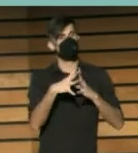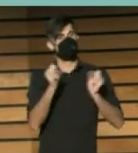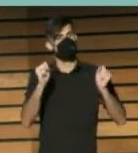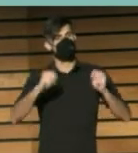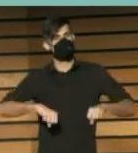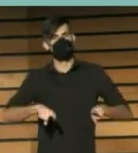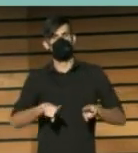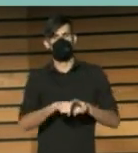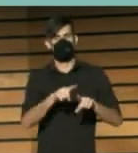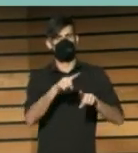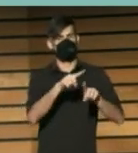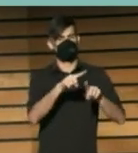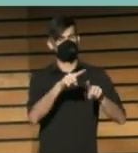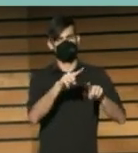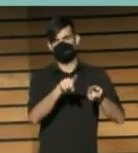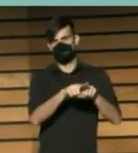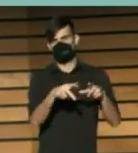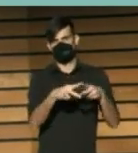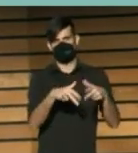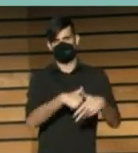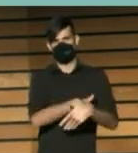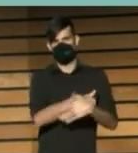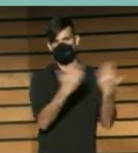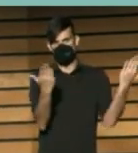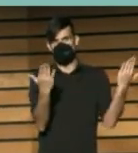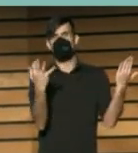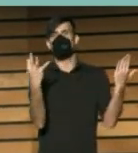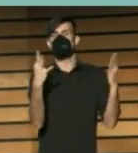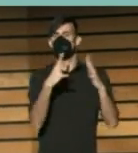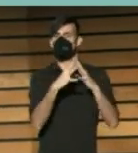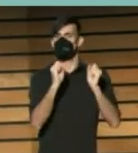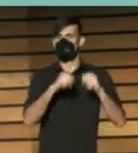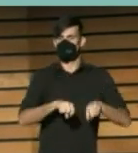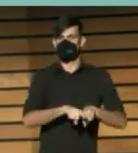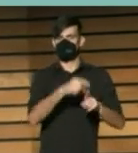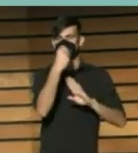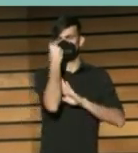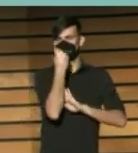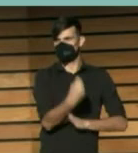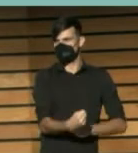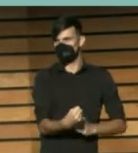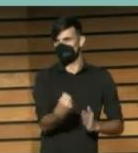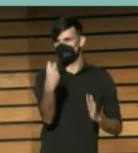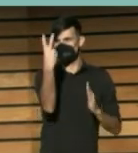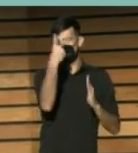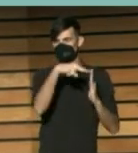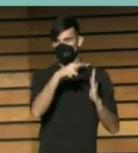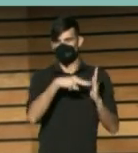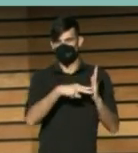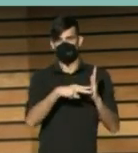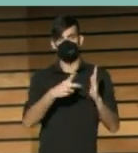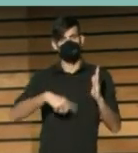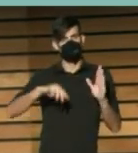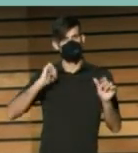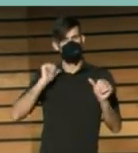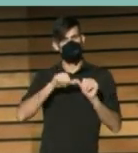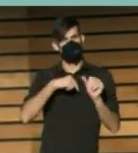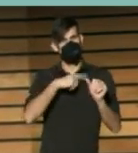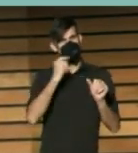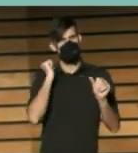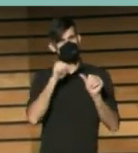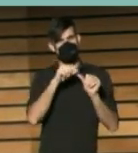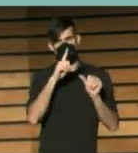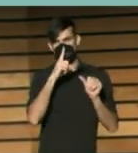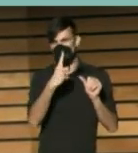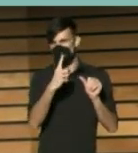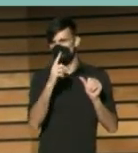social por la lectura. Y nosotros pues llevamos un año, más de un año trabajando